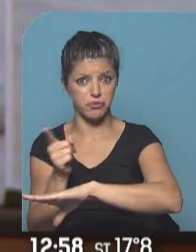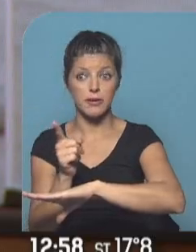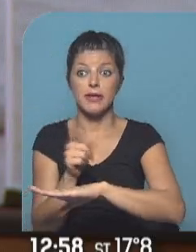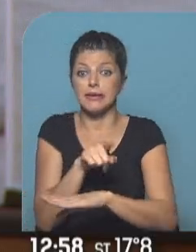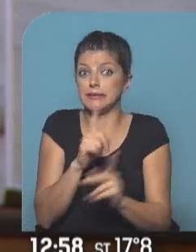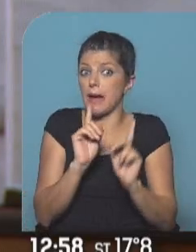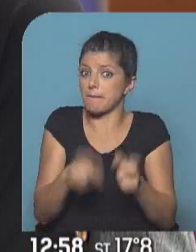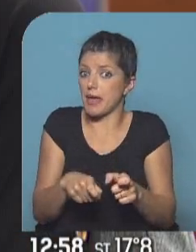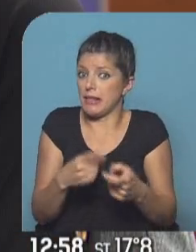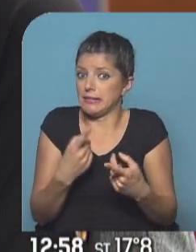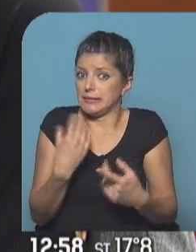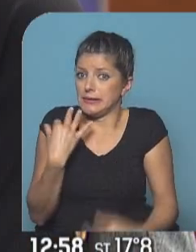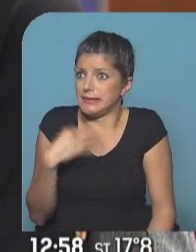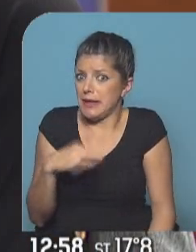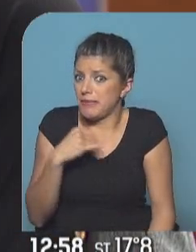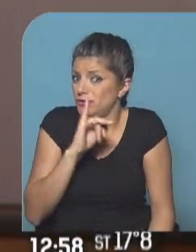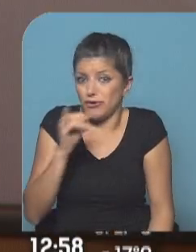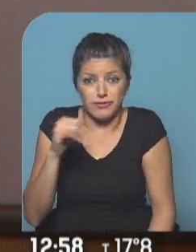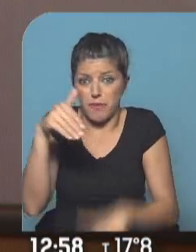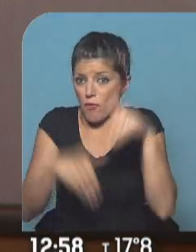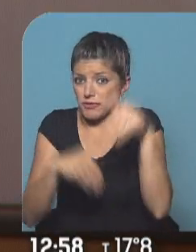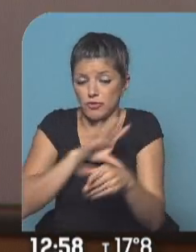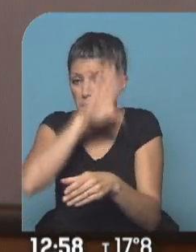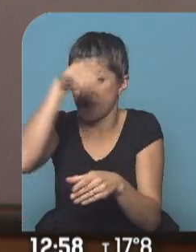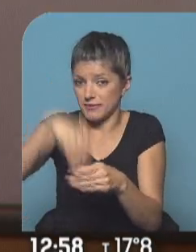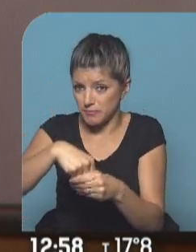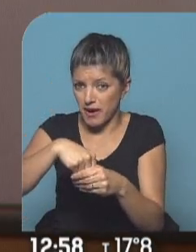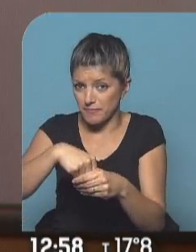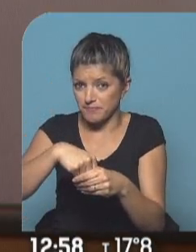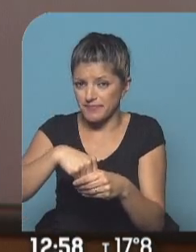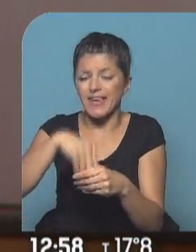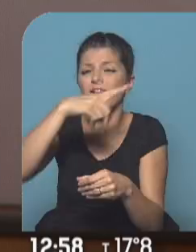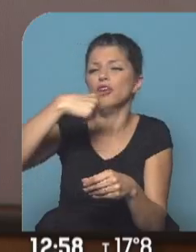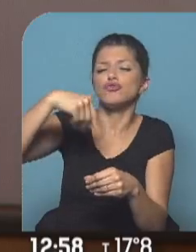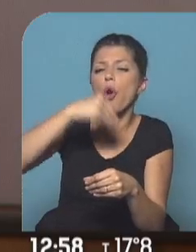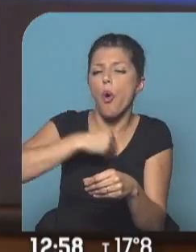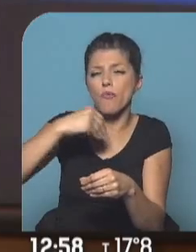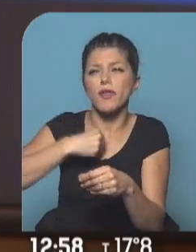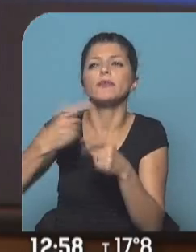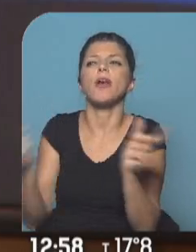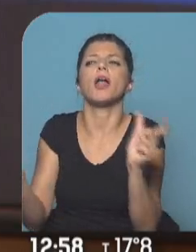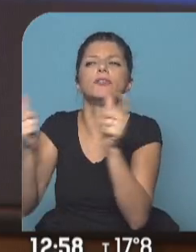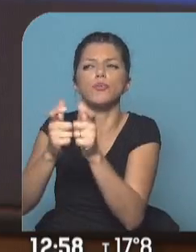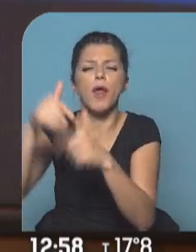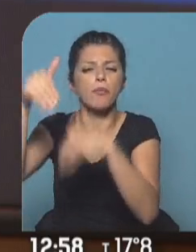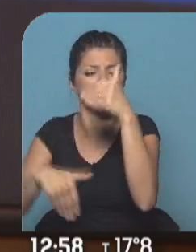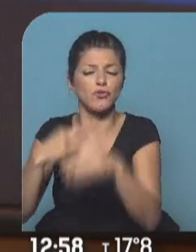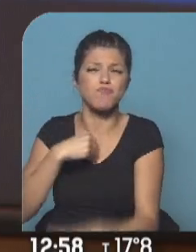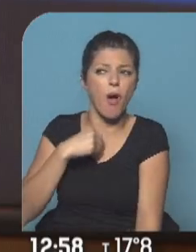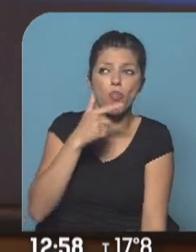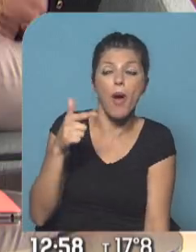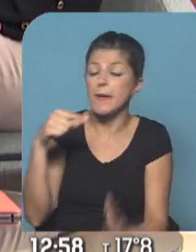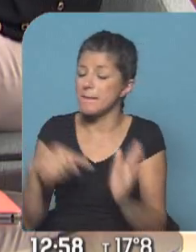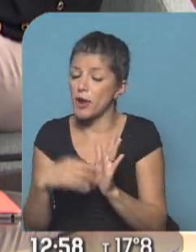las elecciones regionales, incluso aunque no confíen en el Tribunal Electoral, porque si no lo hacen van a perder